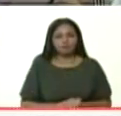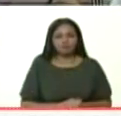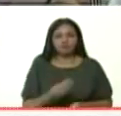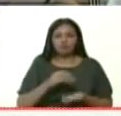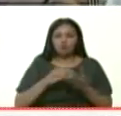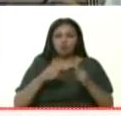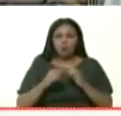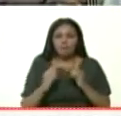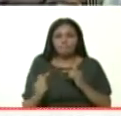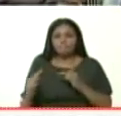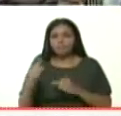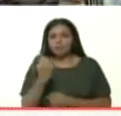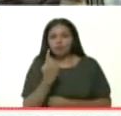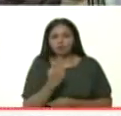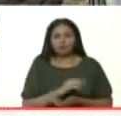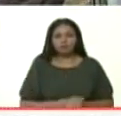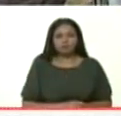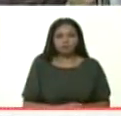marcó desde un principio.